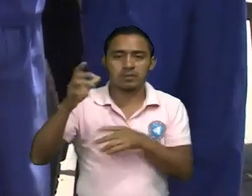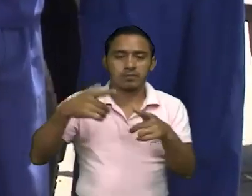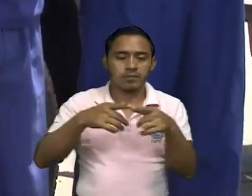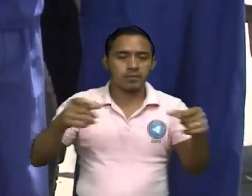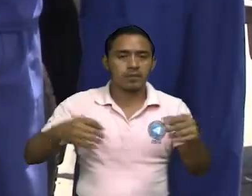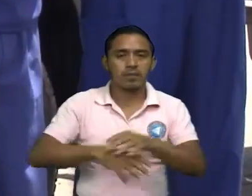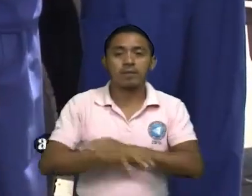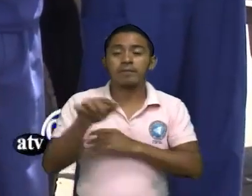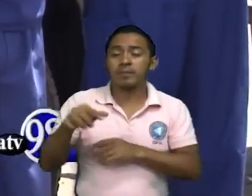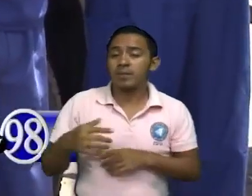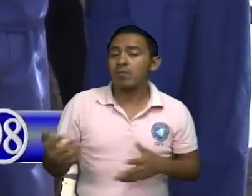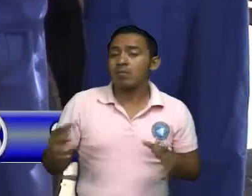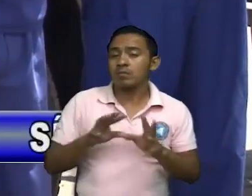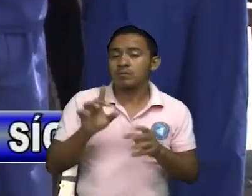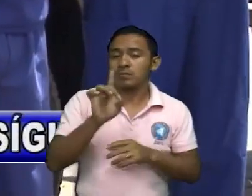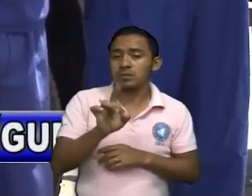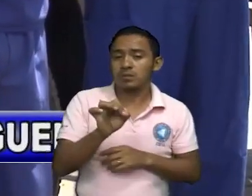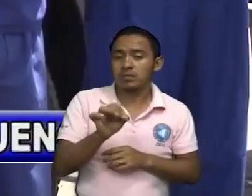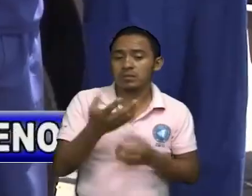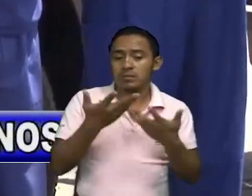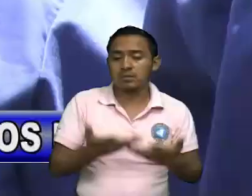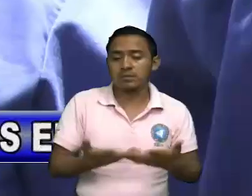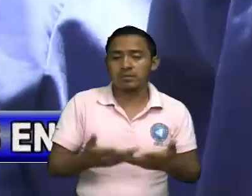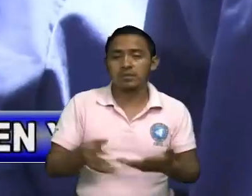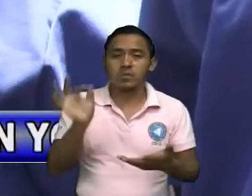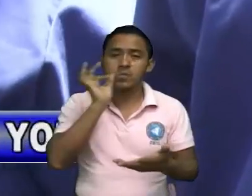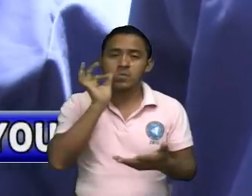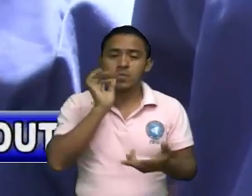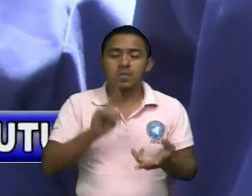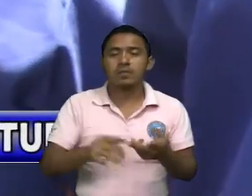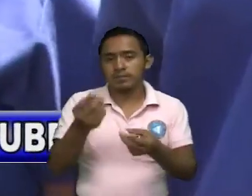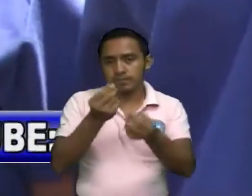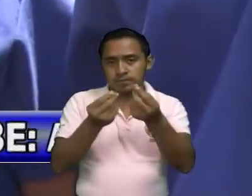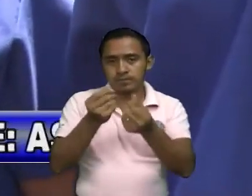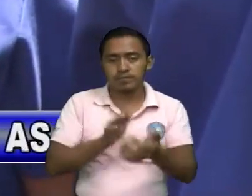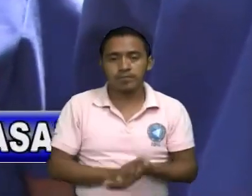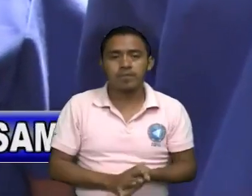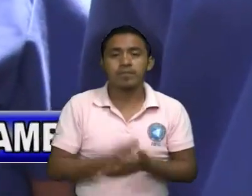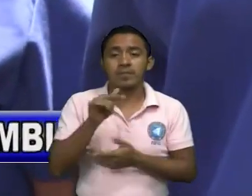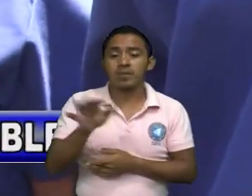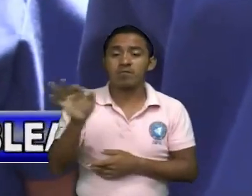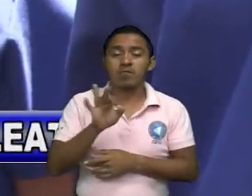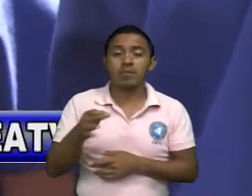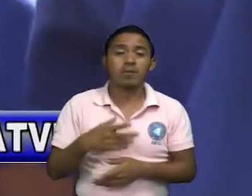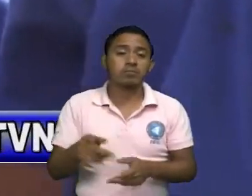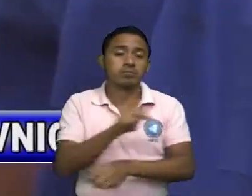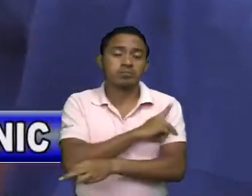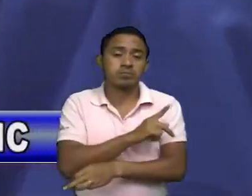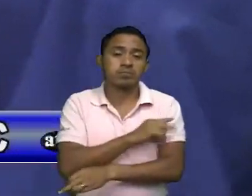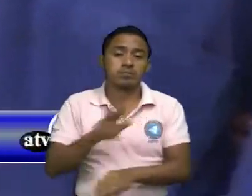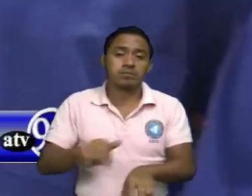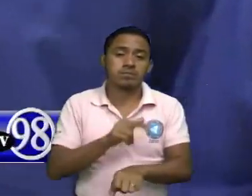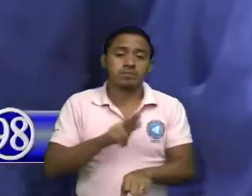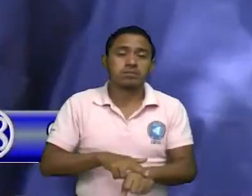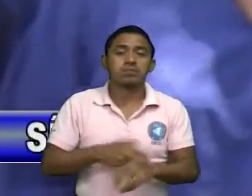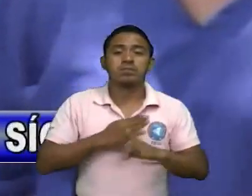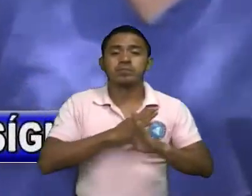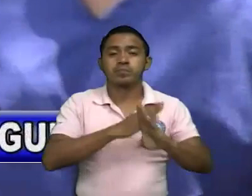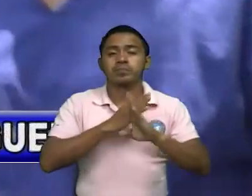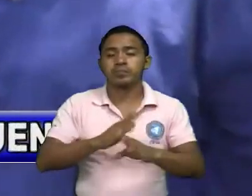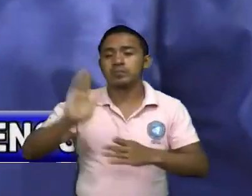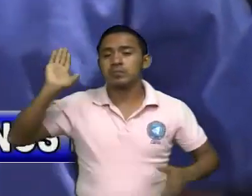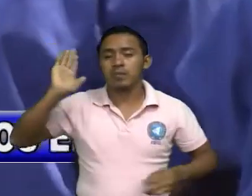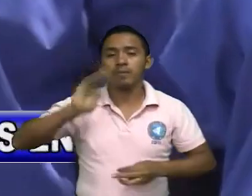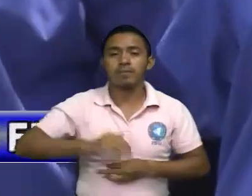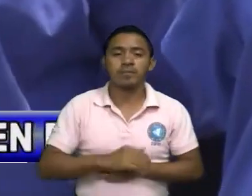A ellos les ocuparon 10 libras de marihuana y dinero en efectivo. De esta forma, la Policía Nacional mantiene su compromiso